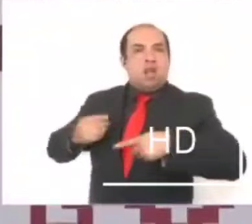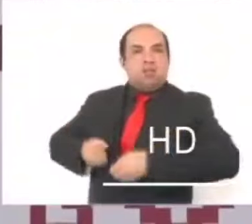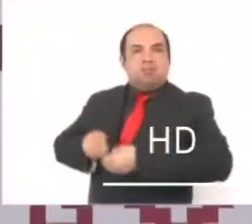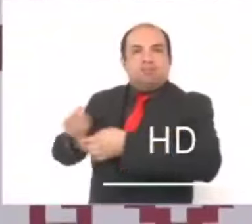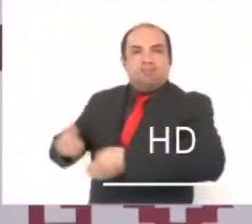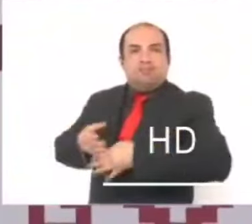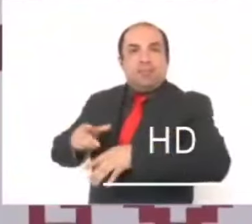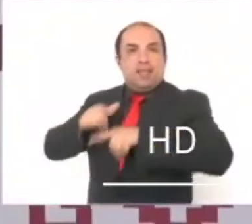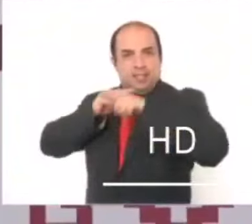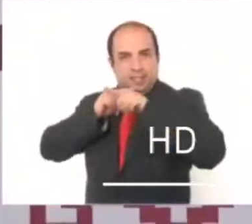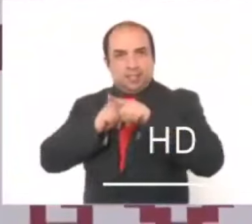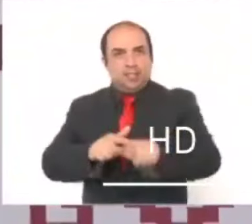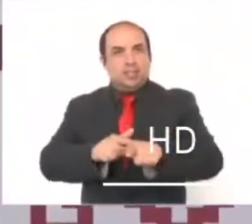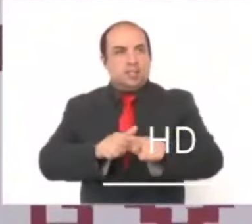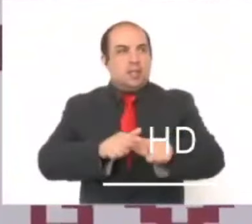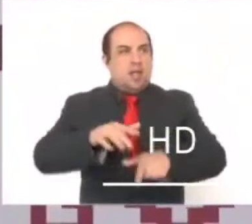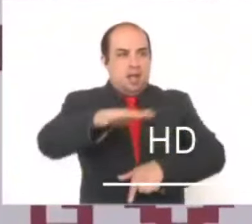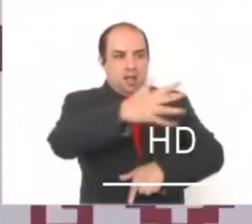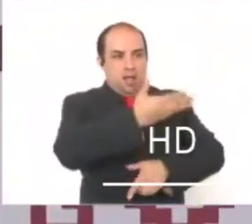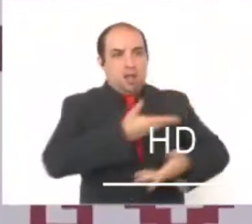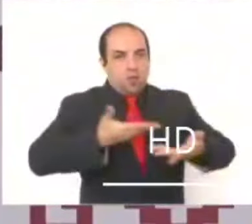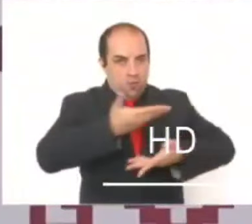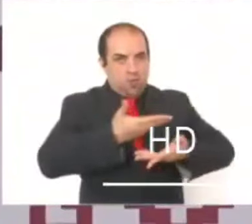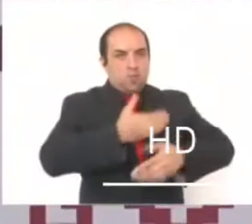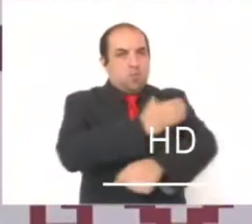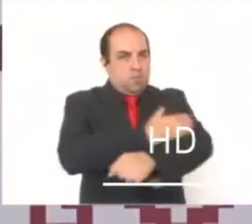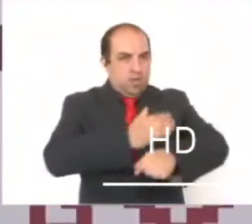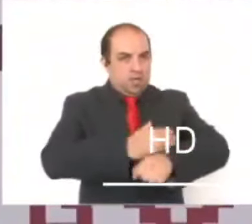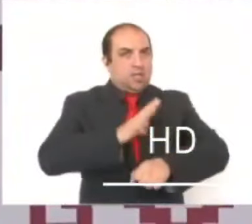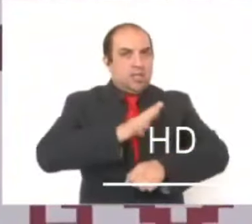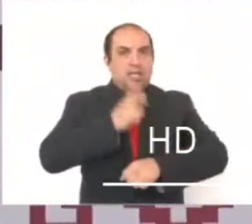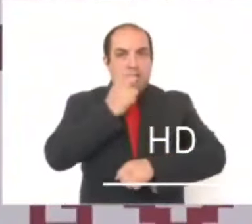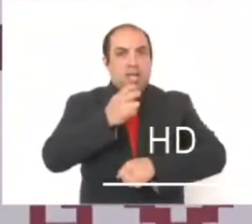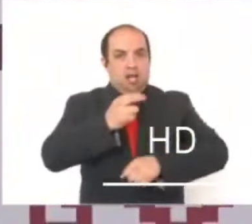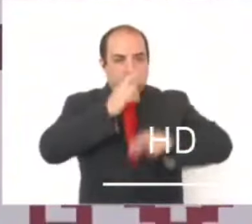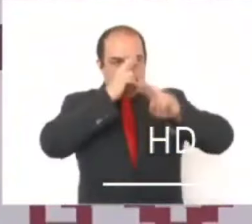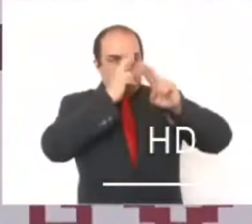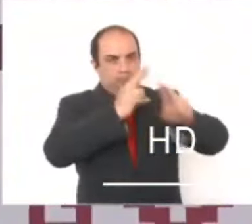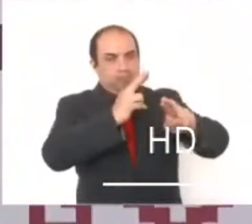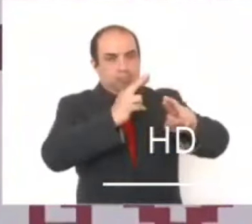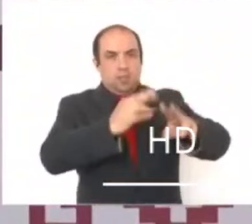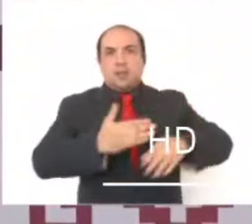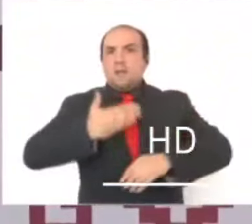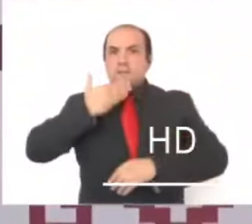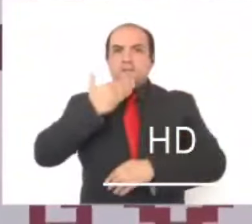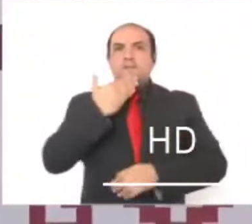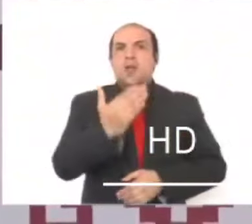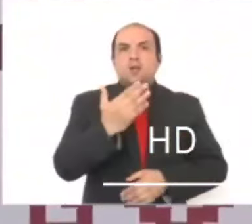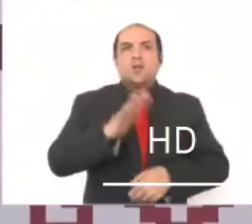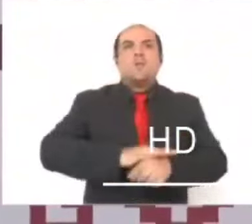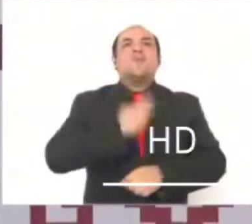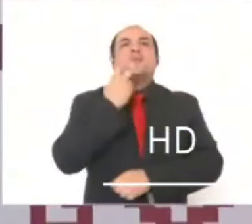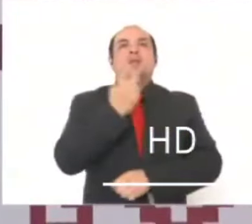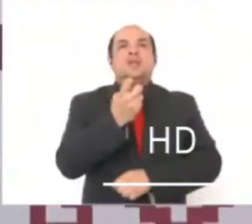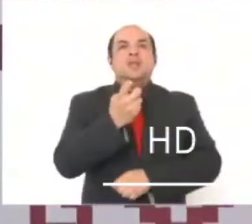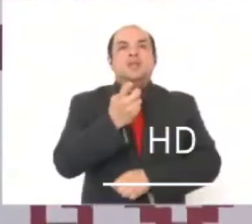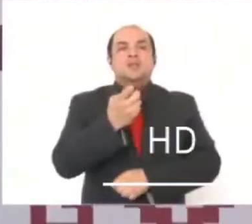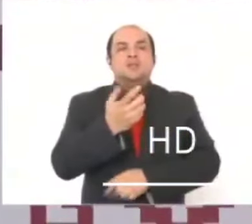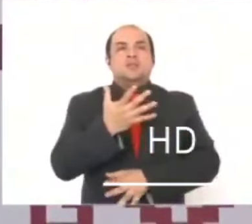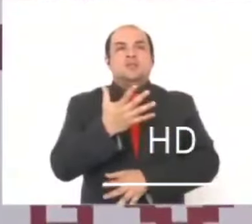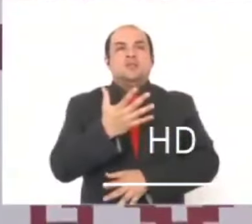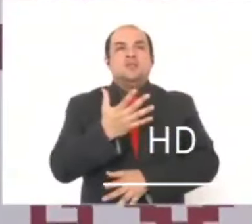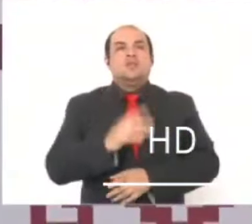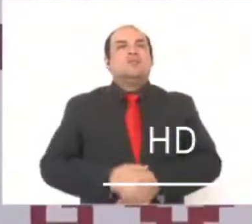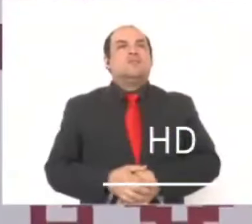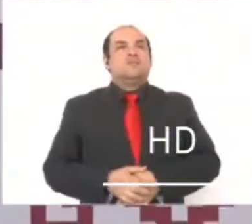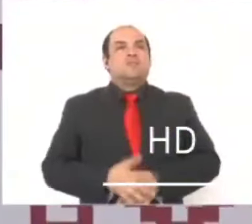que seguirá generándose entre los compañeros, ese es lo que reconocen. Y qué bueno, porque eso se reconoce. Porque